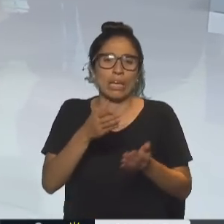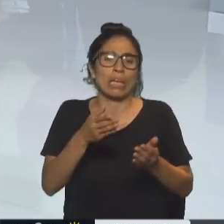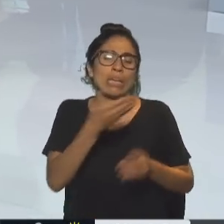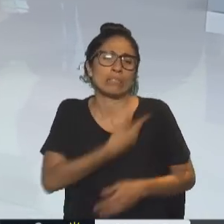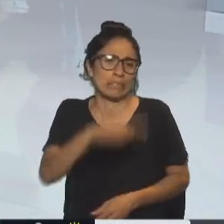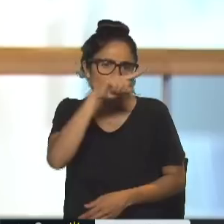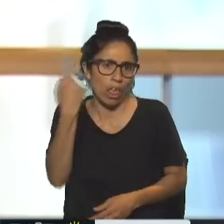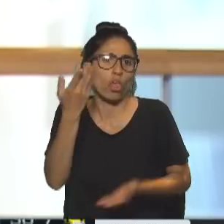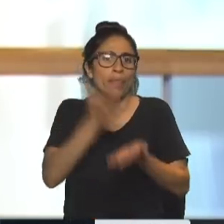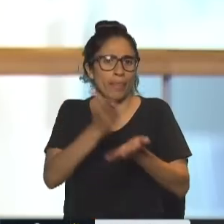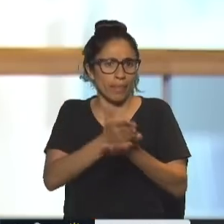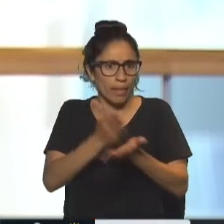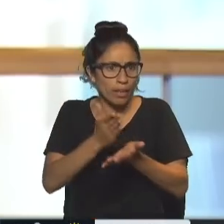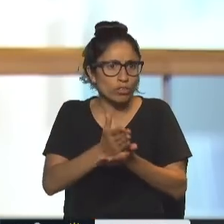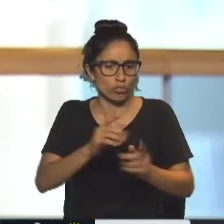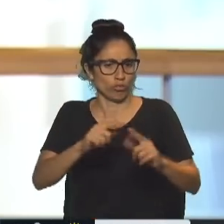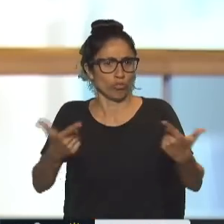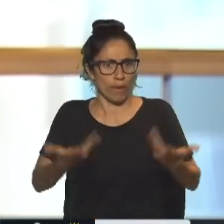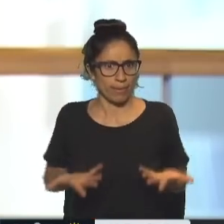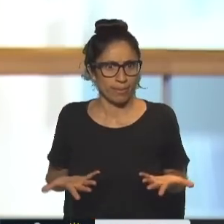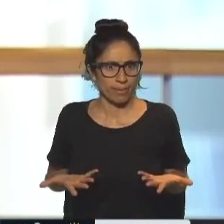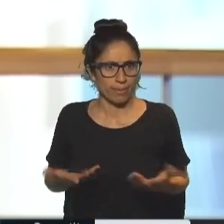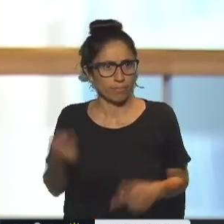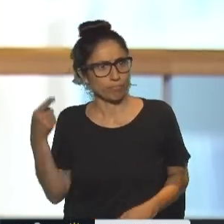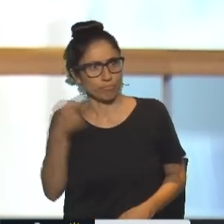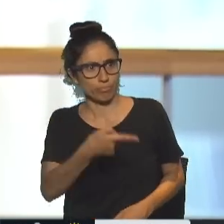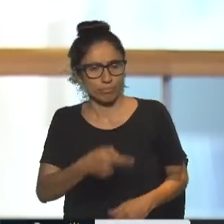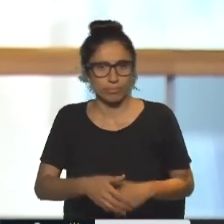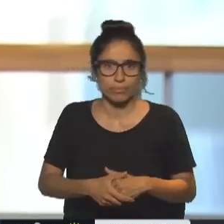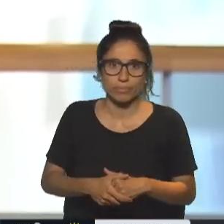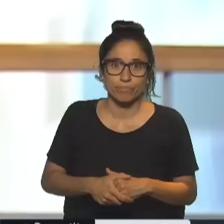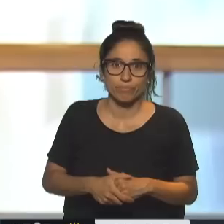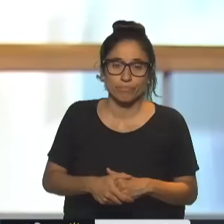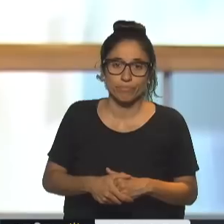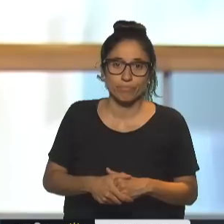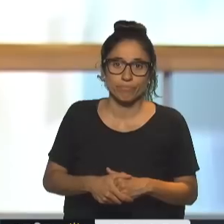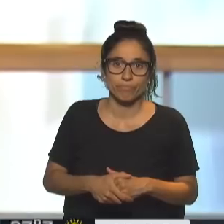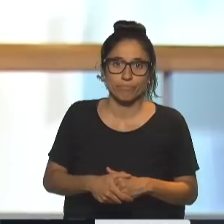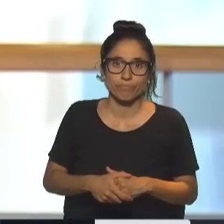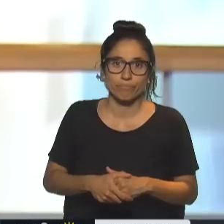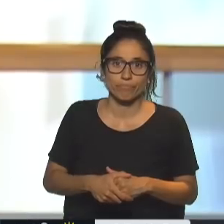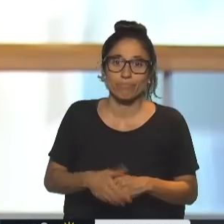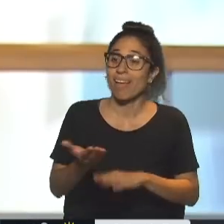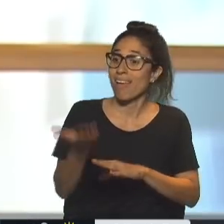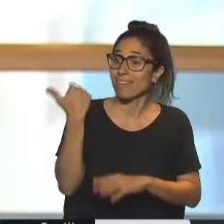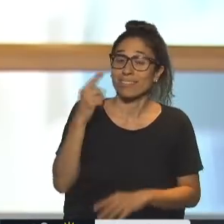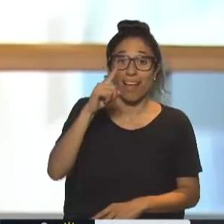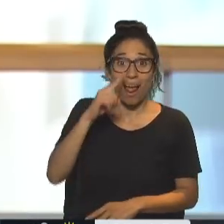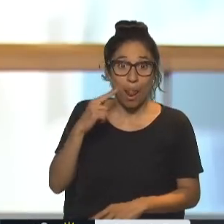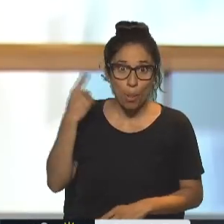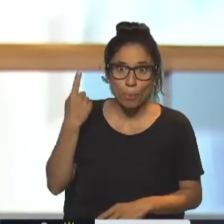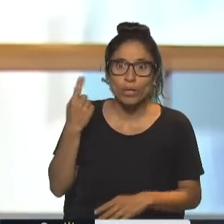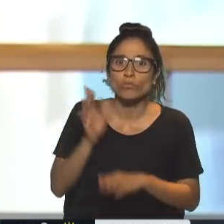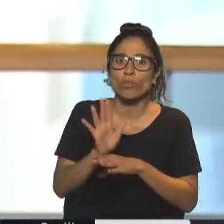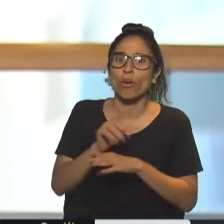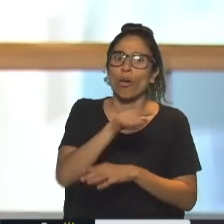manera. Todos saben, ayer el presidente de la Nación decidió no acatar un fallo de